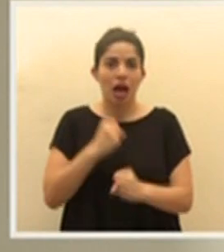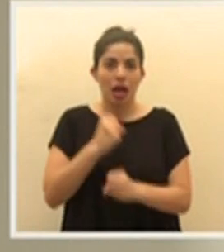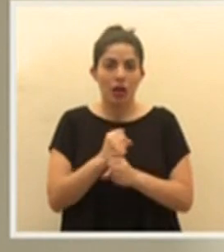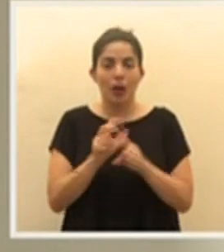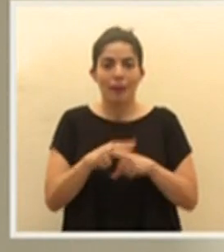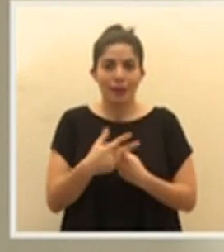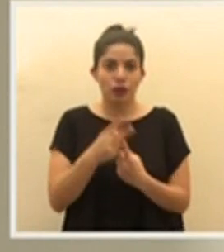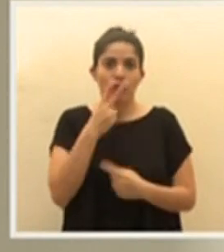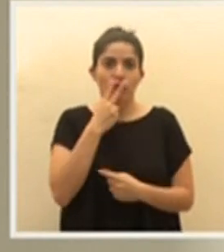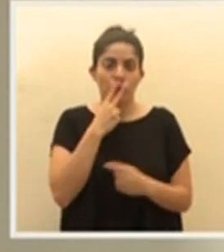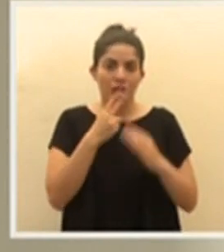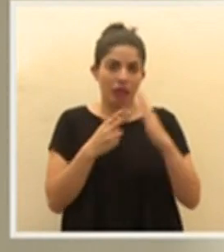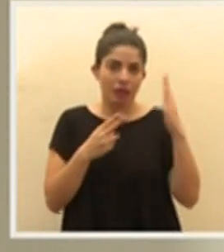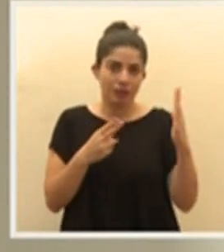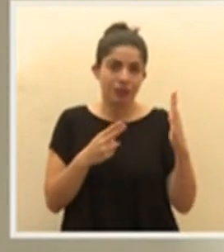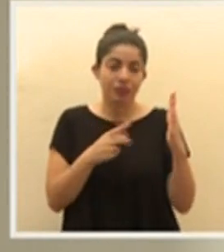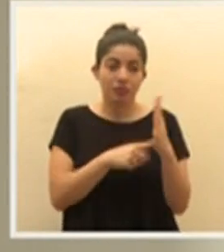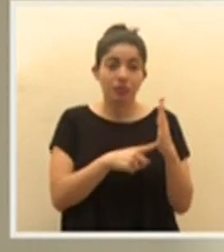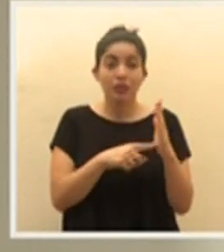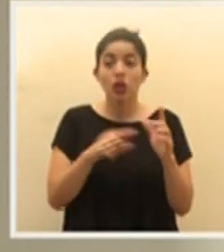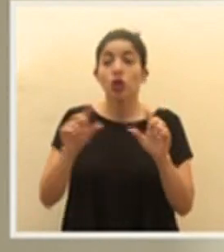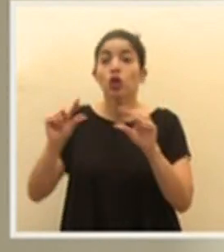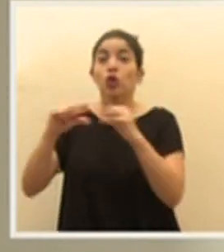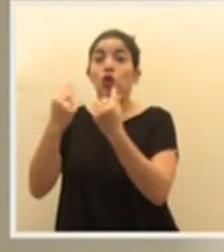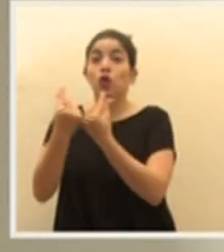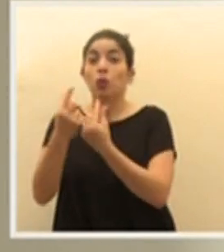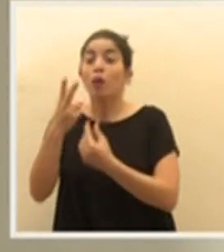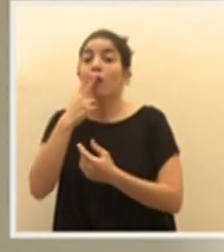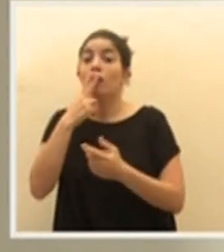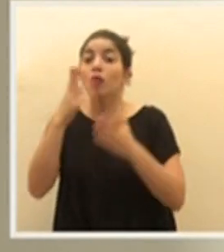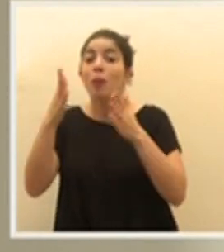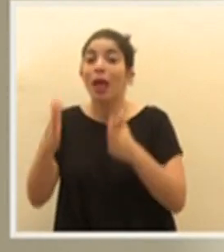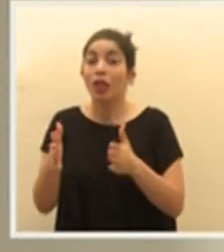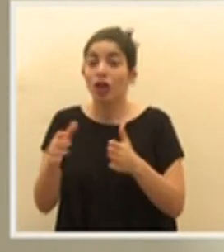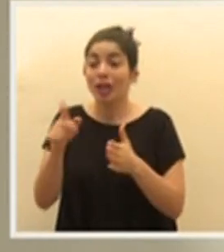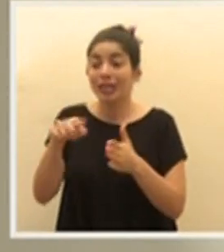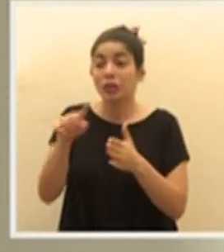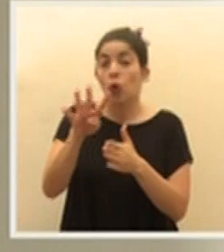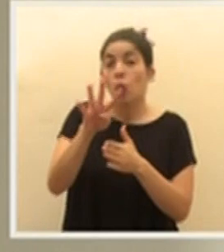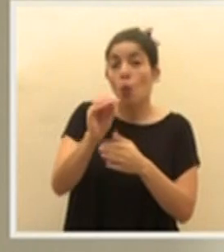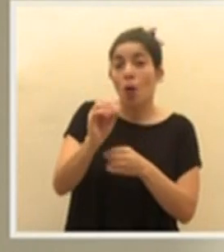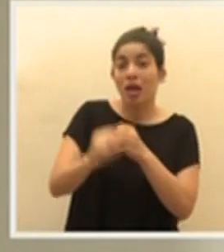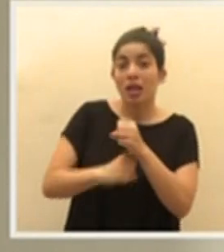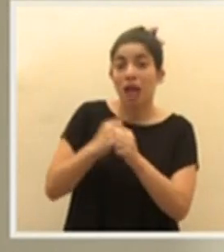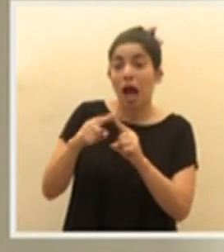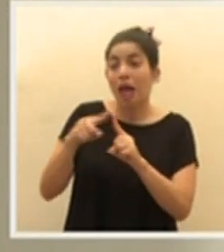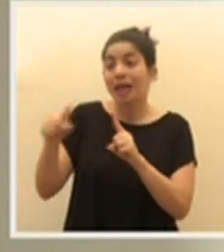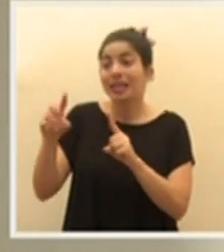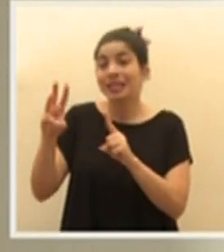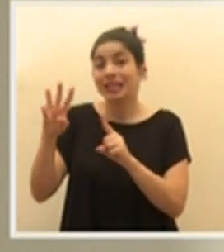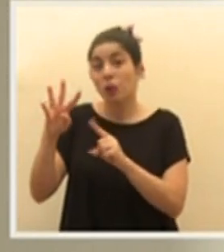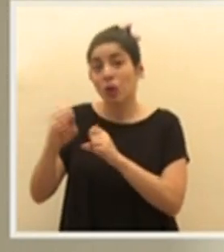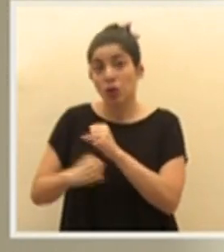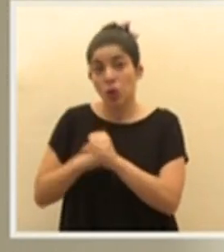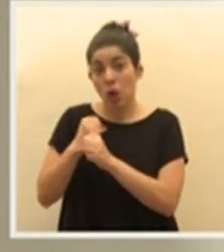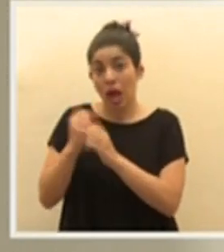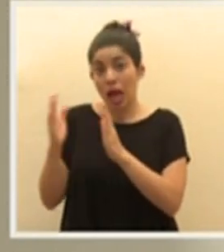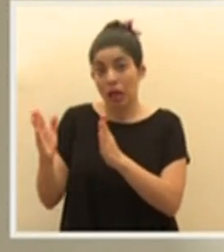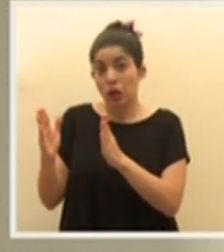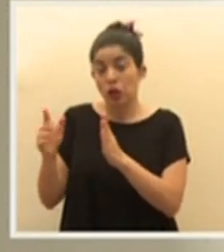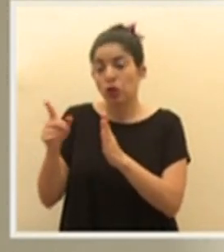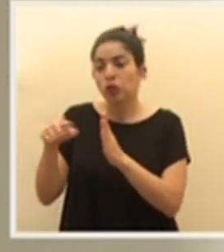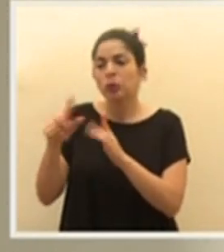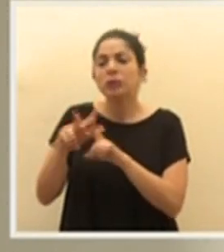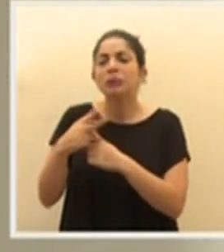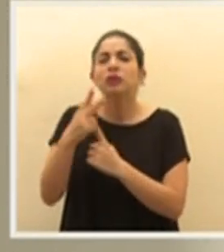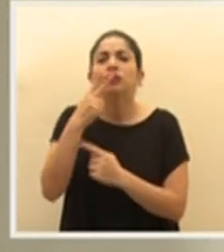edad. Para el grupo de fumadores entre los 40 a los 64 años de edad,